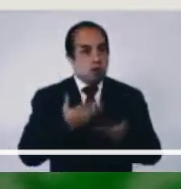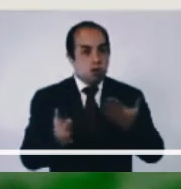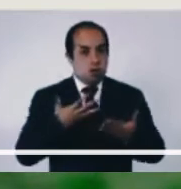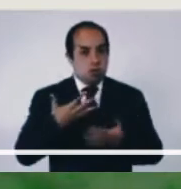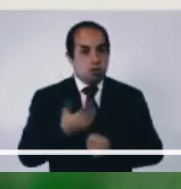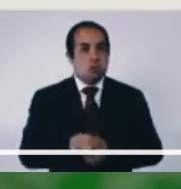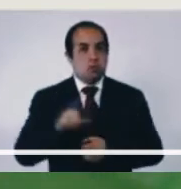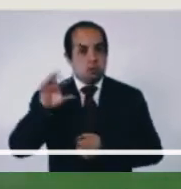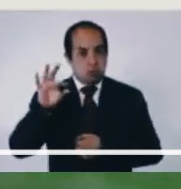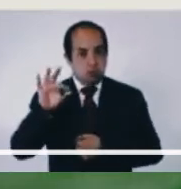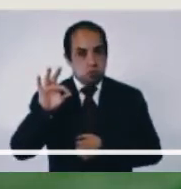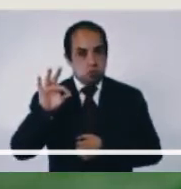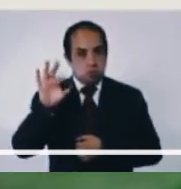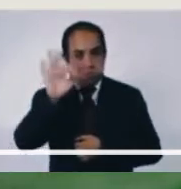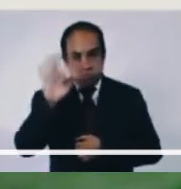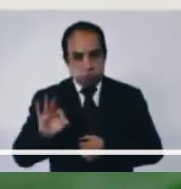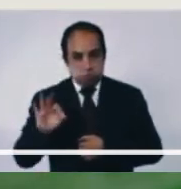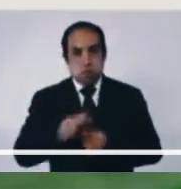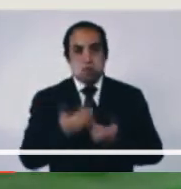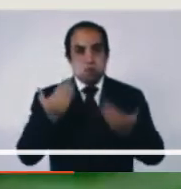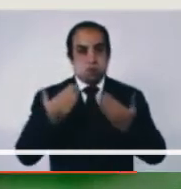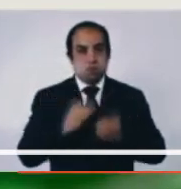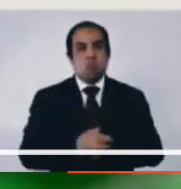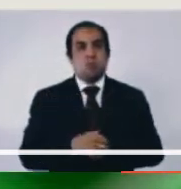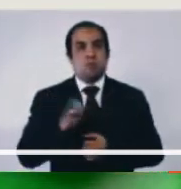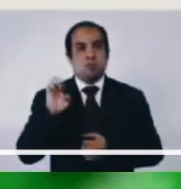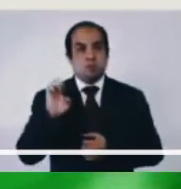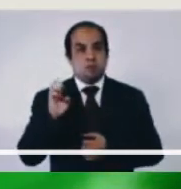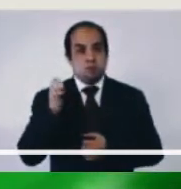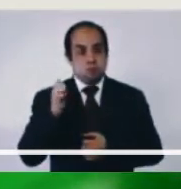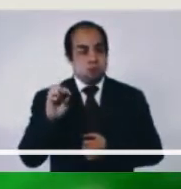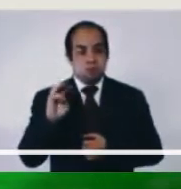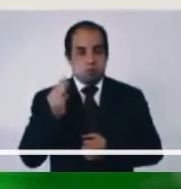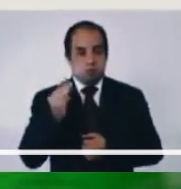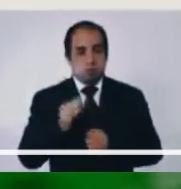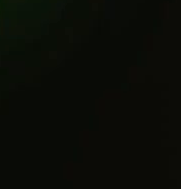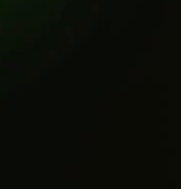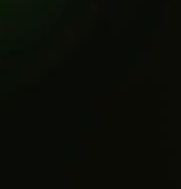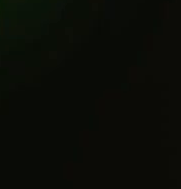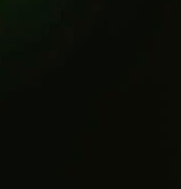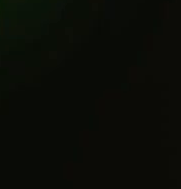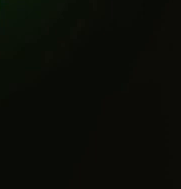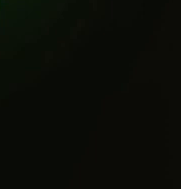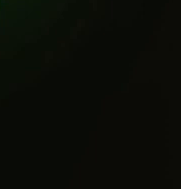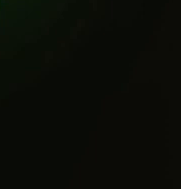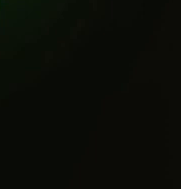de prácticamente 40% comparado con el pico en el número de hospitalizados, que es una buena noticia. Siguiente.